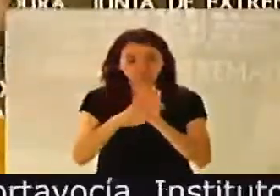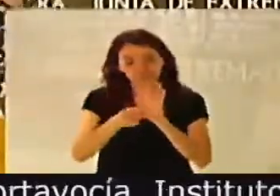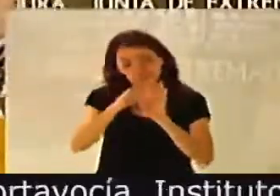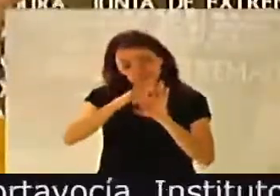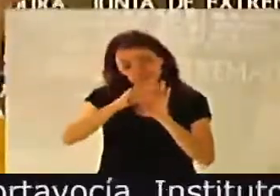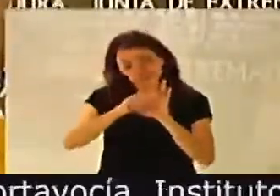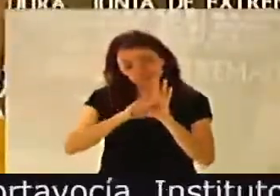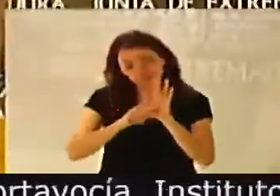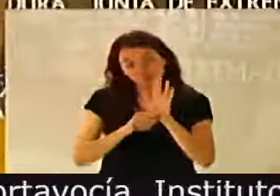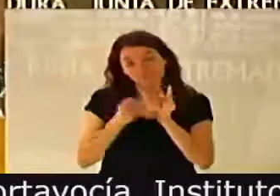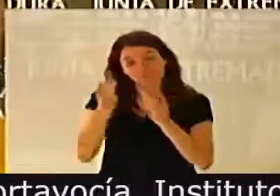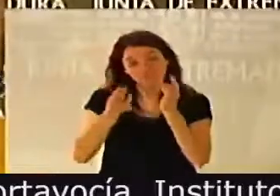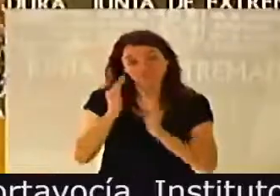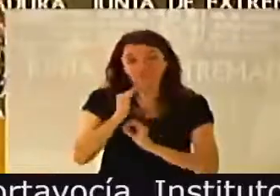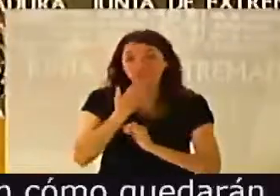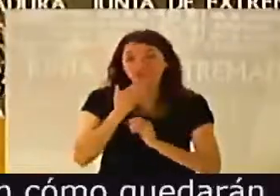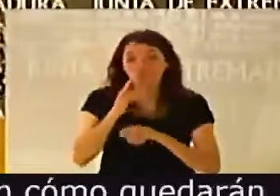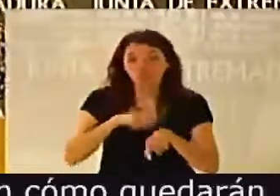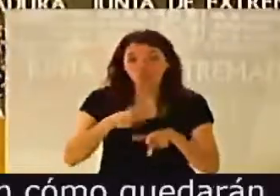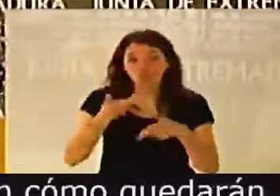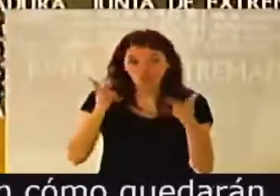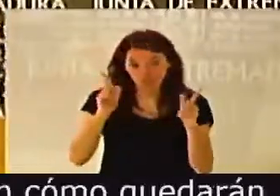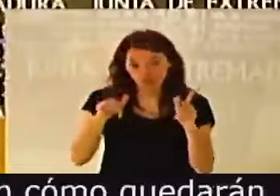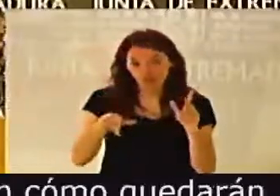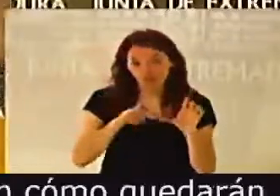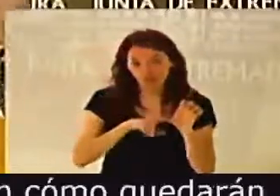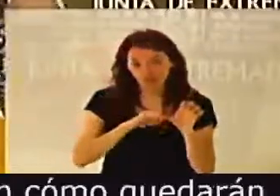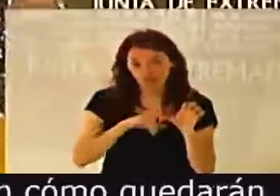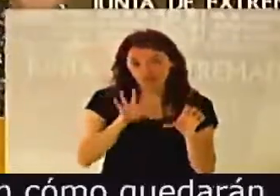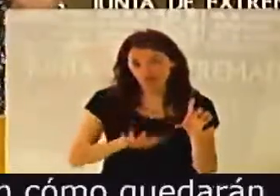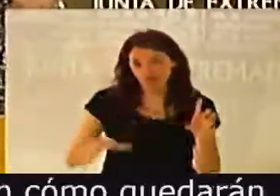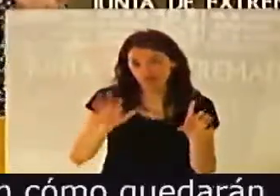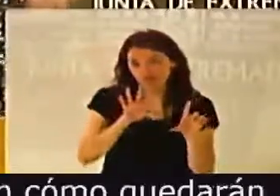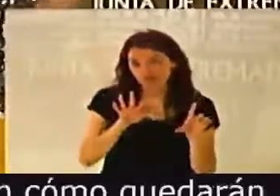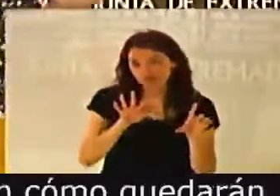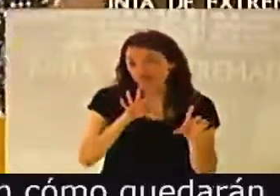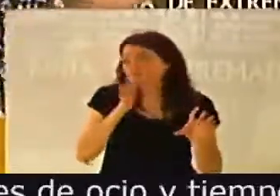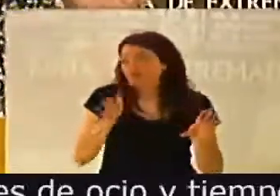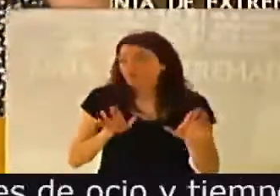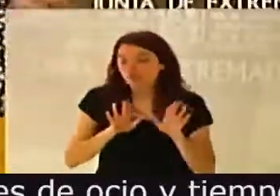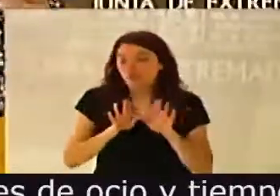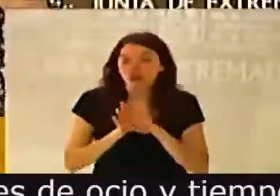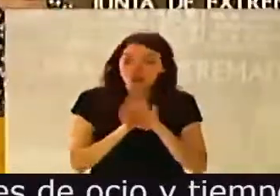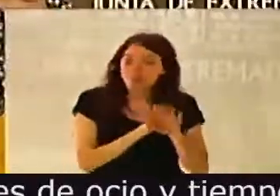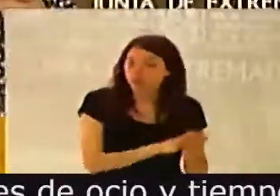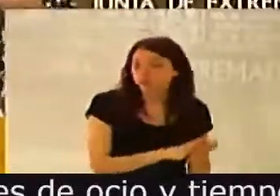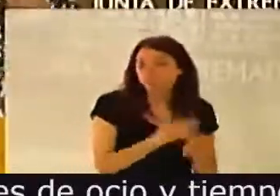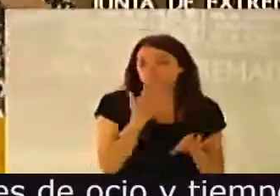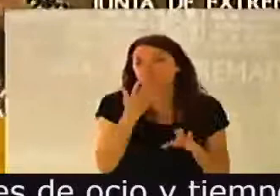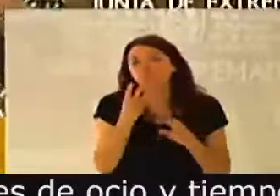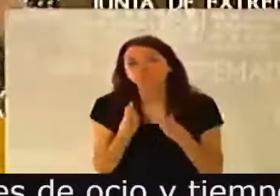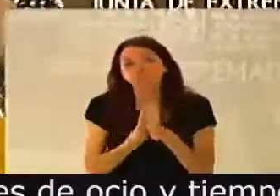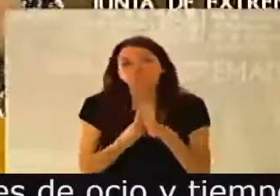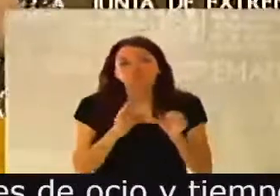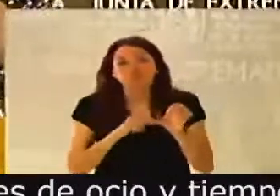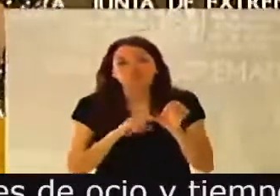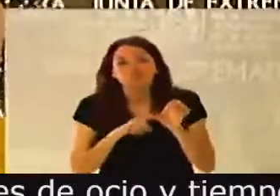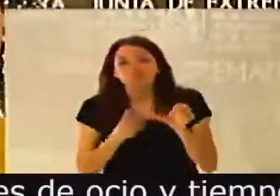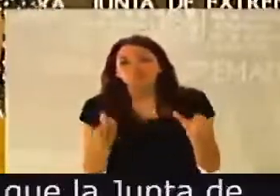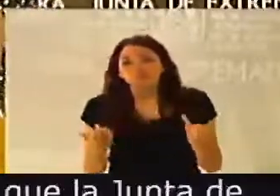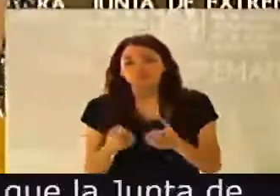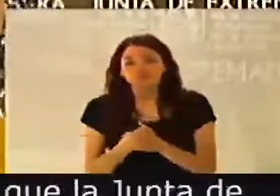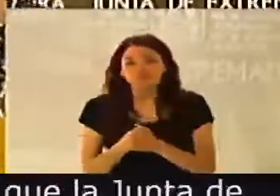libre de la región. Porque con independencia de que la Junta de Extremadura no va a